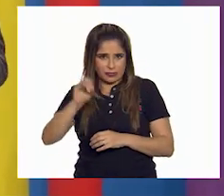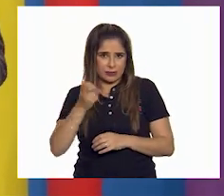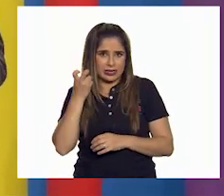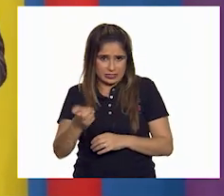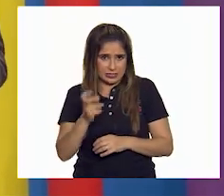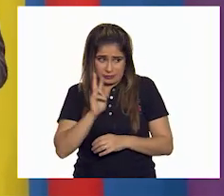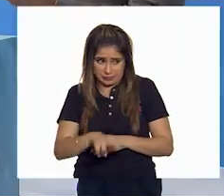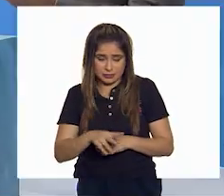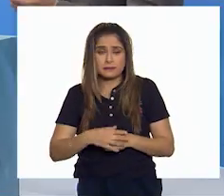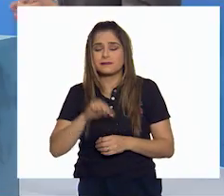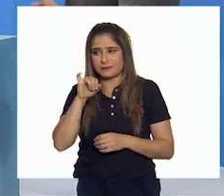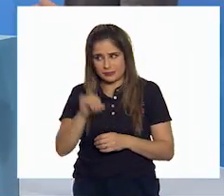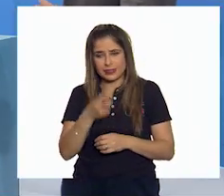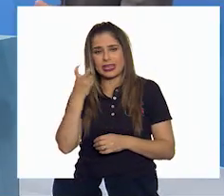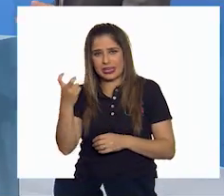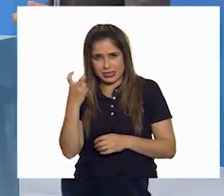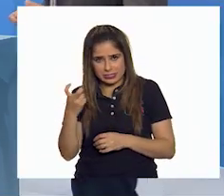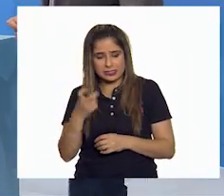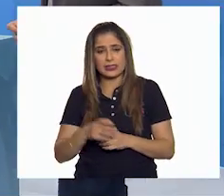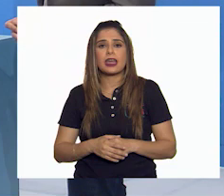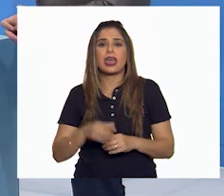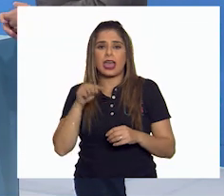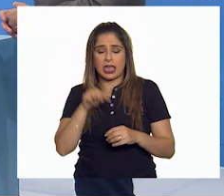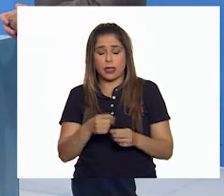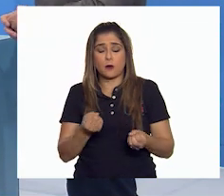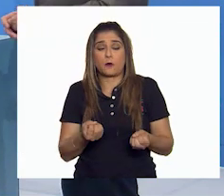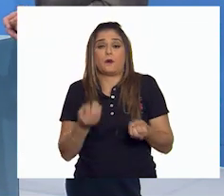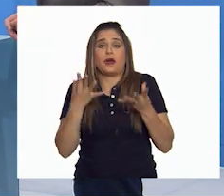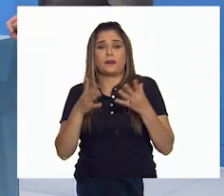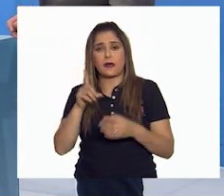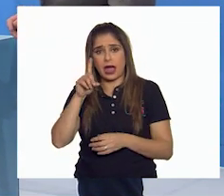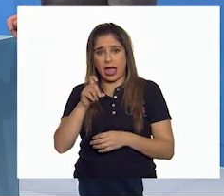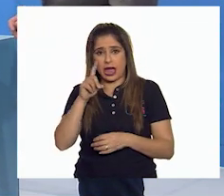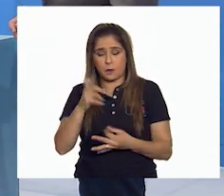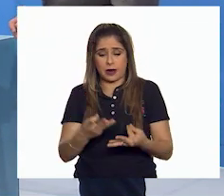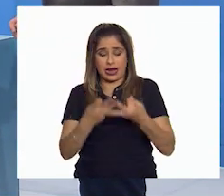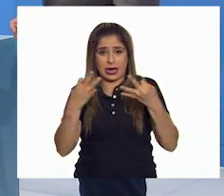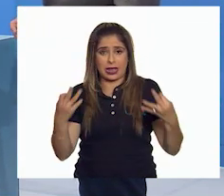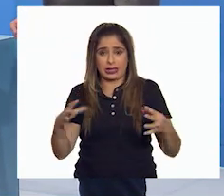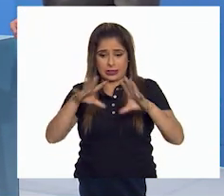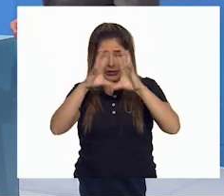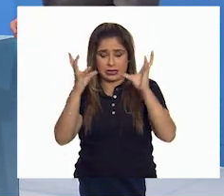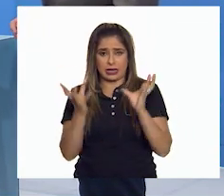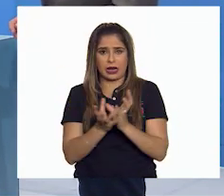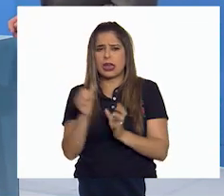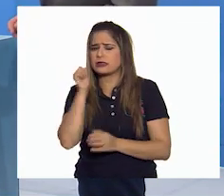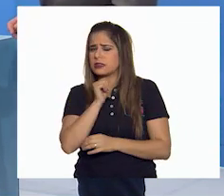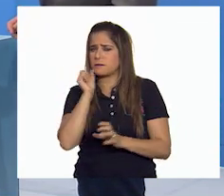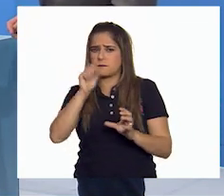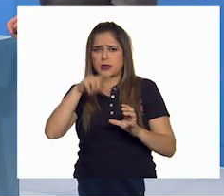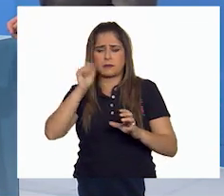¿no? Así es, la cantidad de agua en la Tierra es siempre la misma.